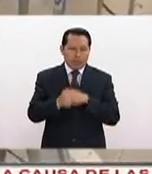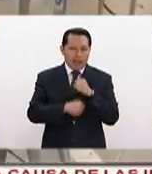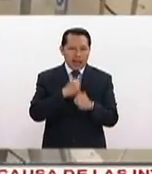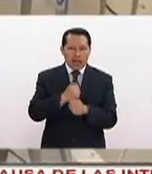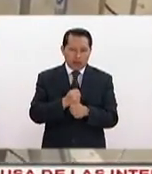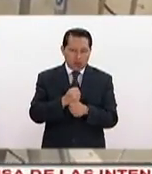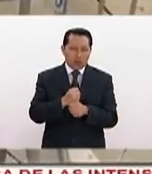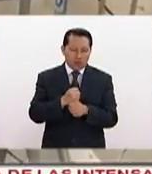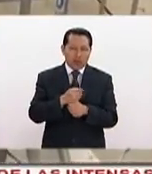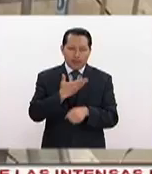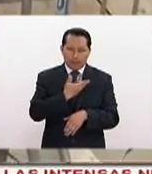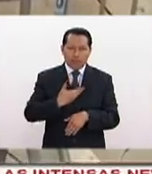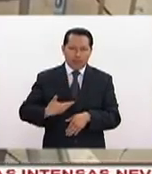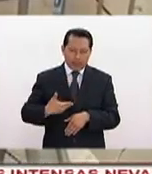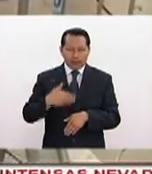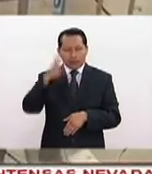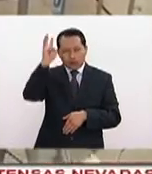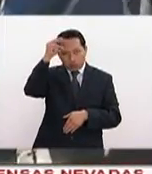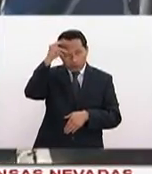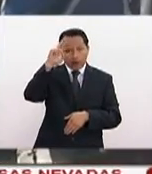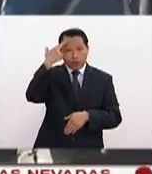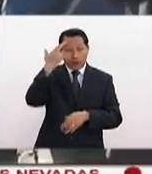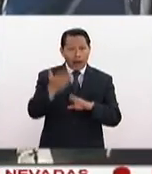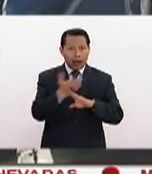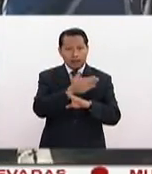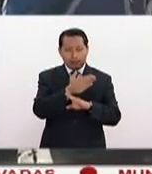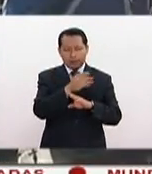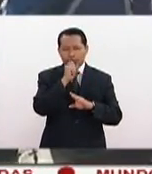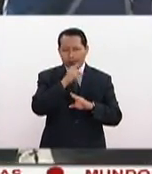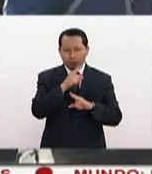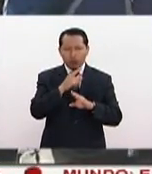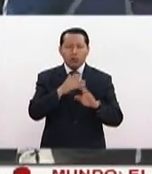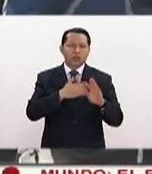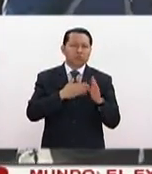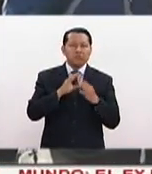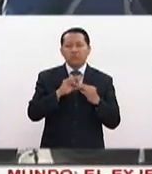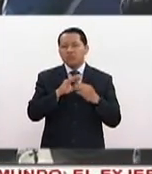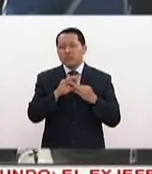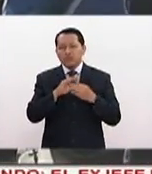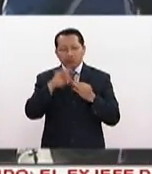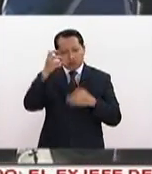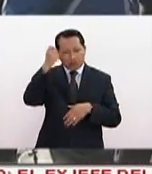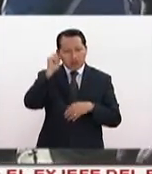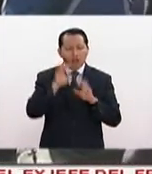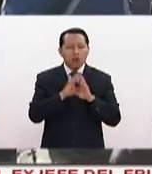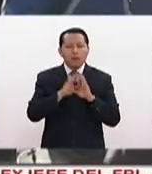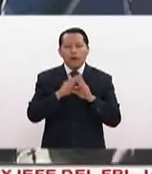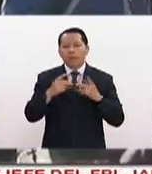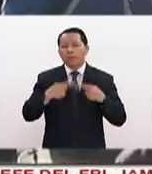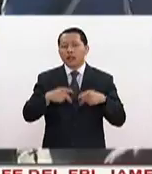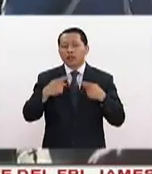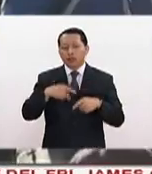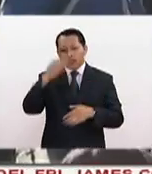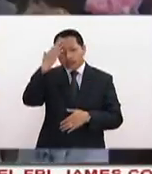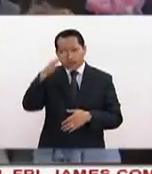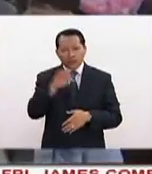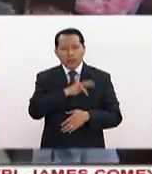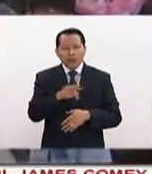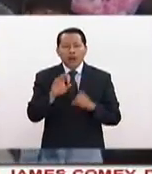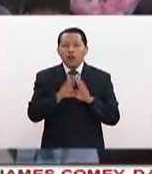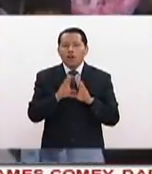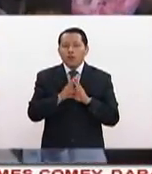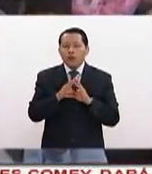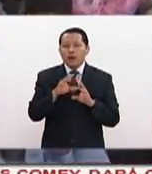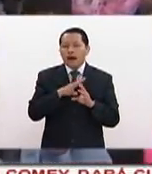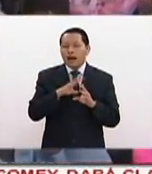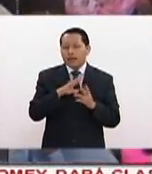del presidente Donald Trump. Recordarán que cuando él estuvo en la campaña, él se presentó como con esa persona que sabía hacer arreglos, ¿no? El deal maker,